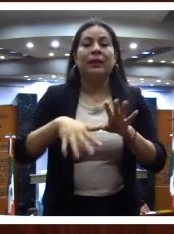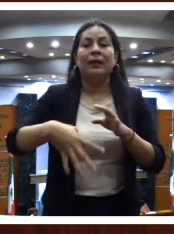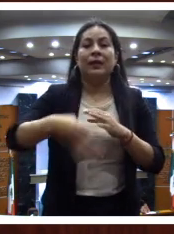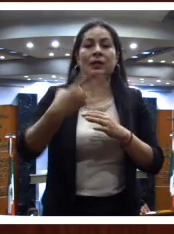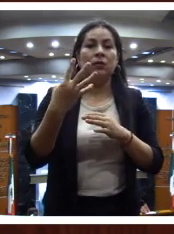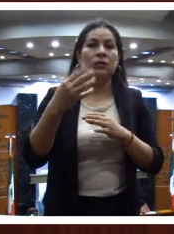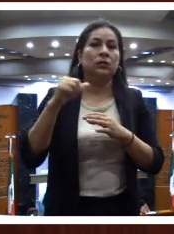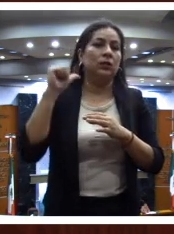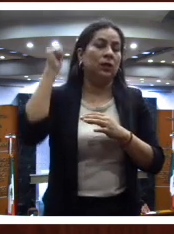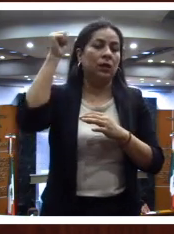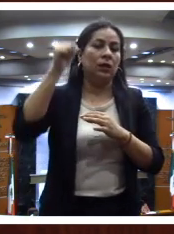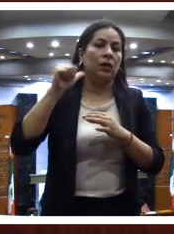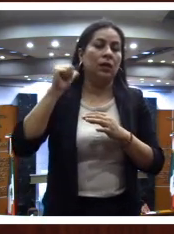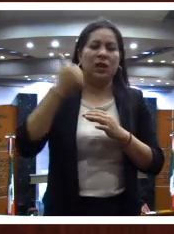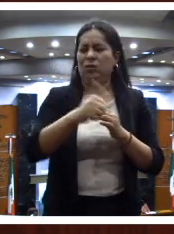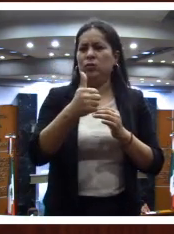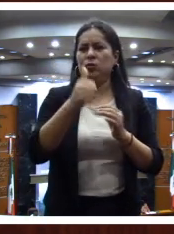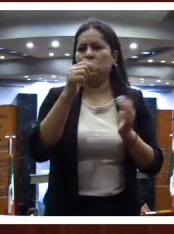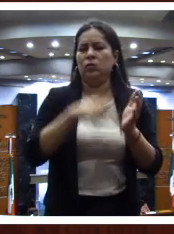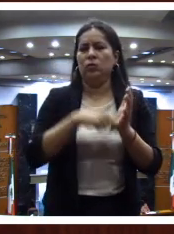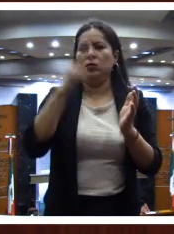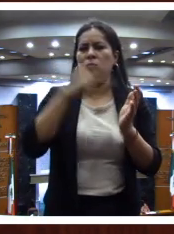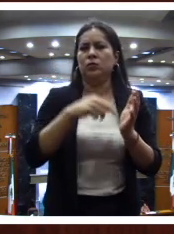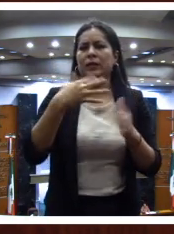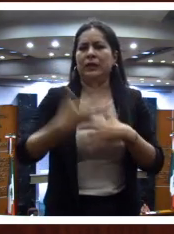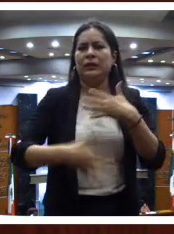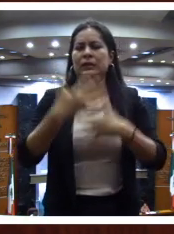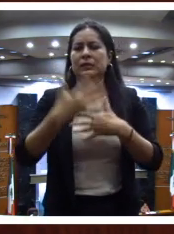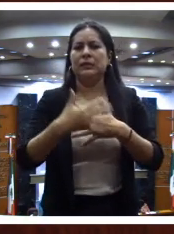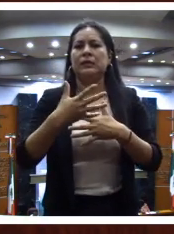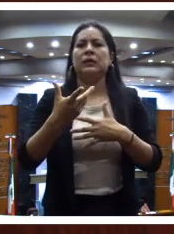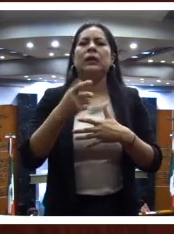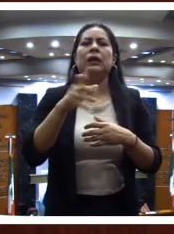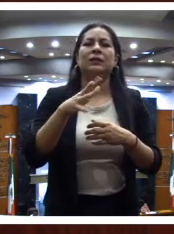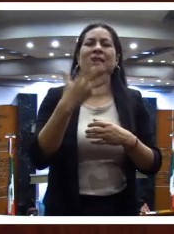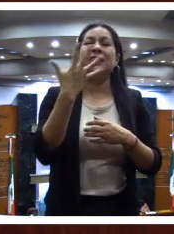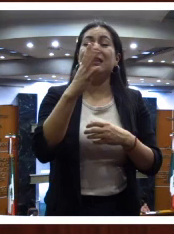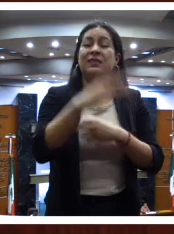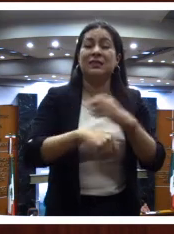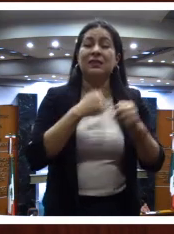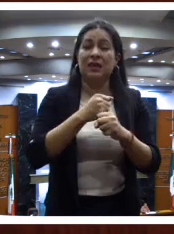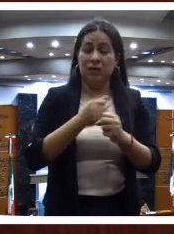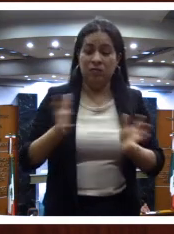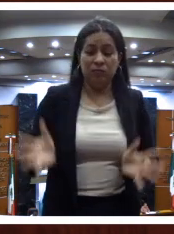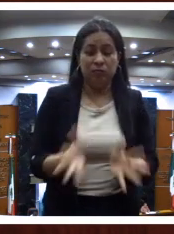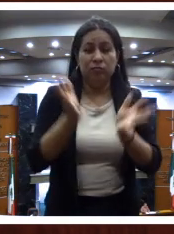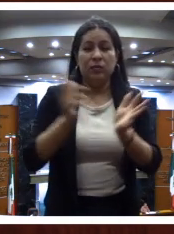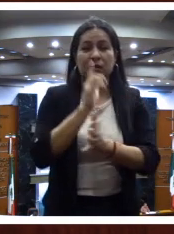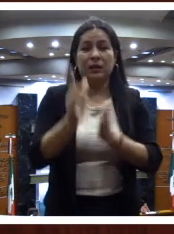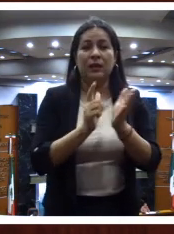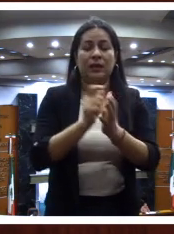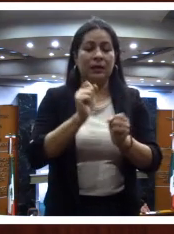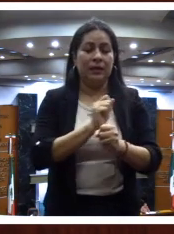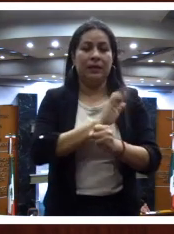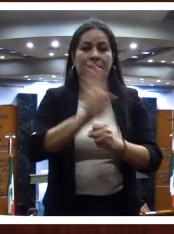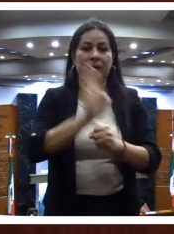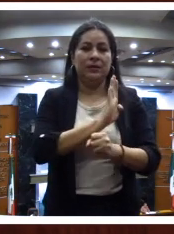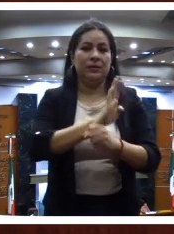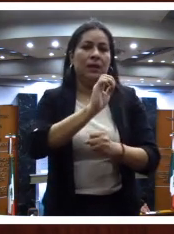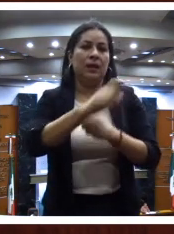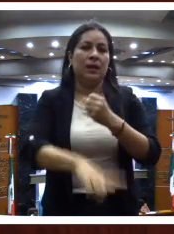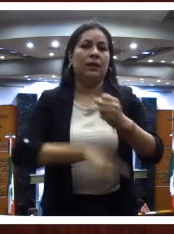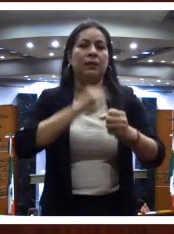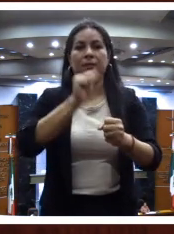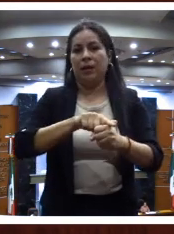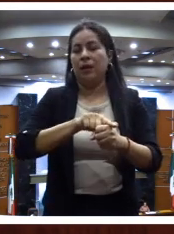14 de agosto del 2015 no obstante a casi 10 años de la promulgación de la ley del bienestar animal del